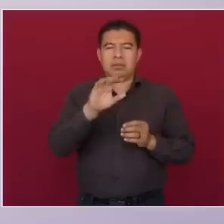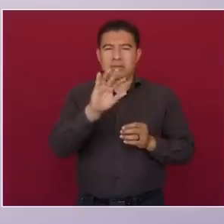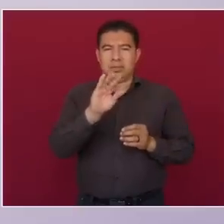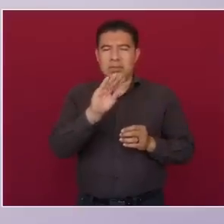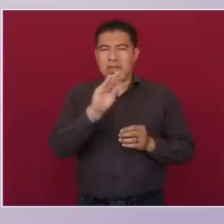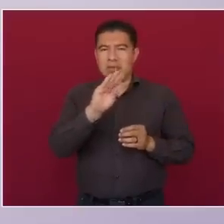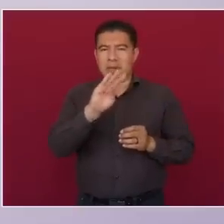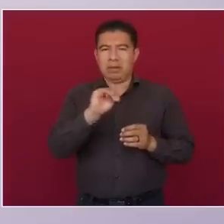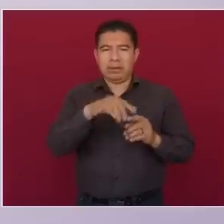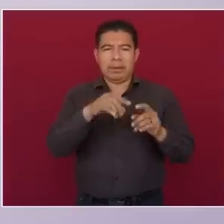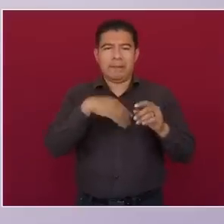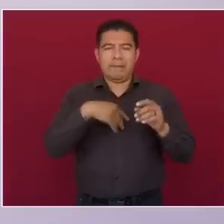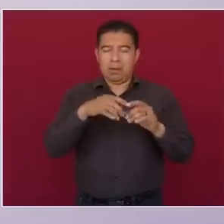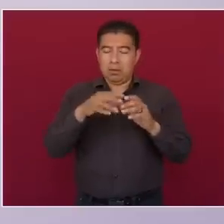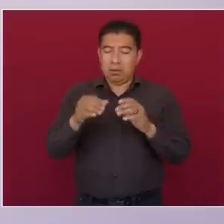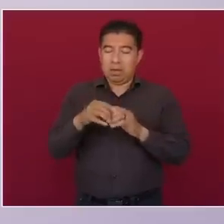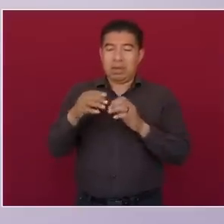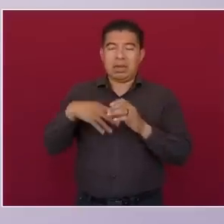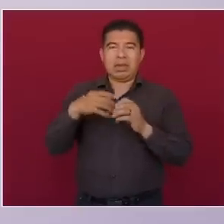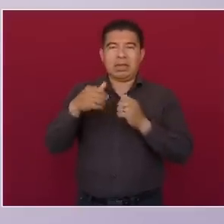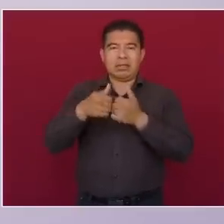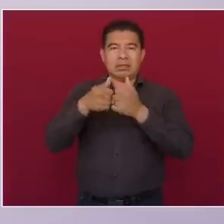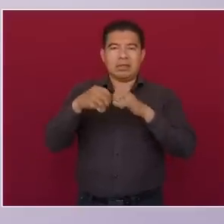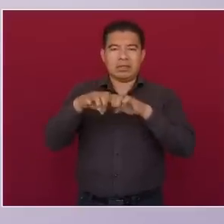1.964 equipos estáticos,